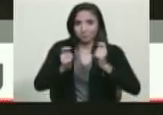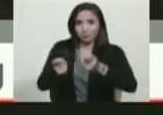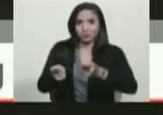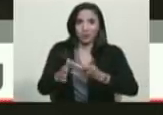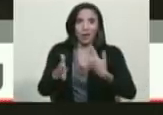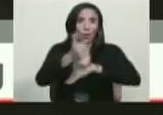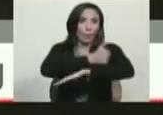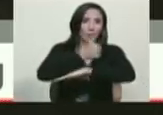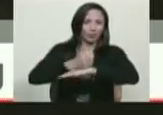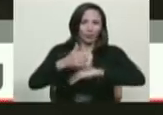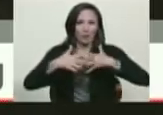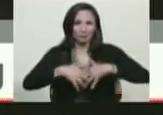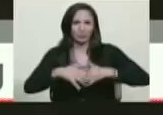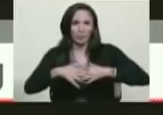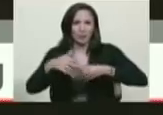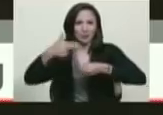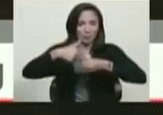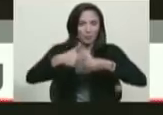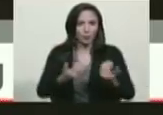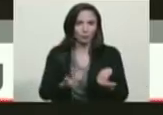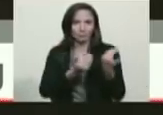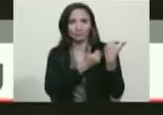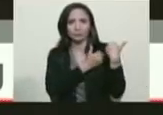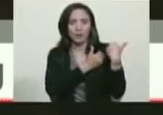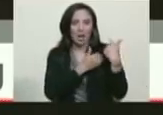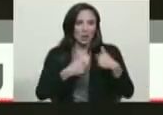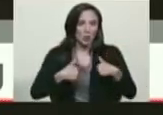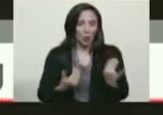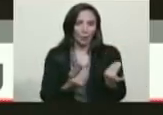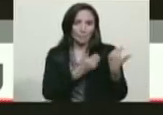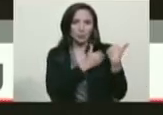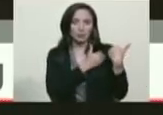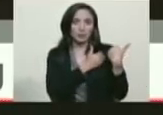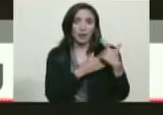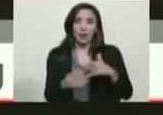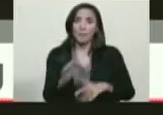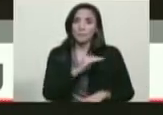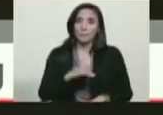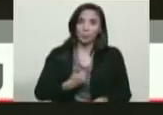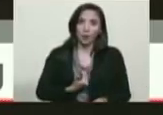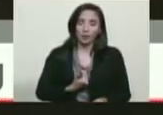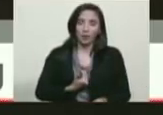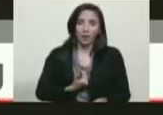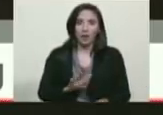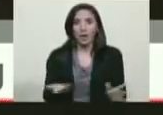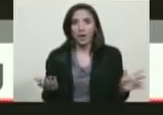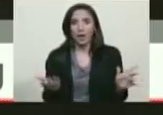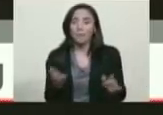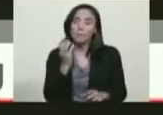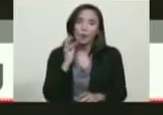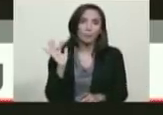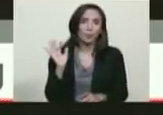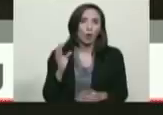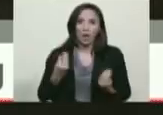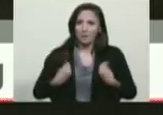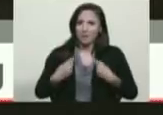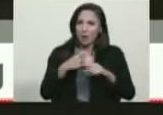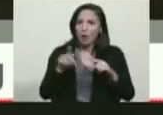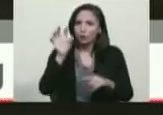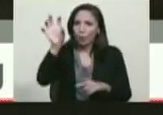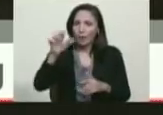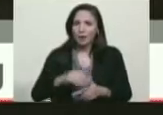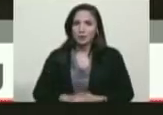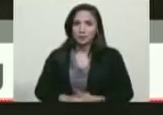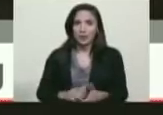ilegalmente para ocupar las directivas de PDVSA y sus filiales pueden ubicarse fuera del territorio nacional y se encuentran